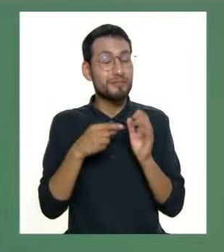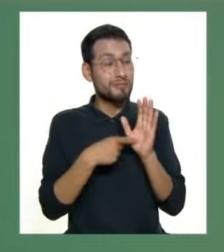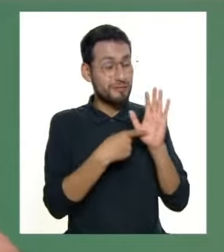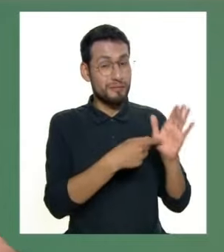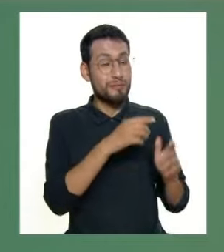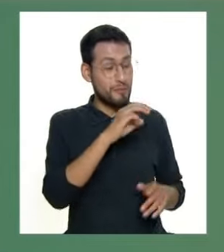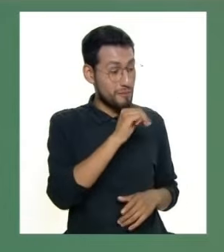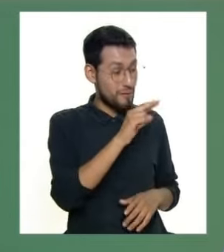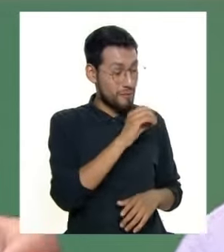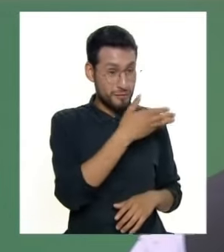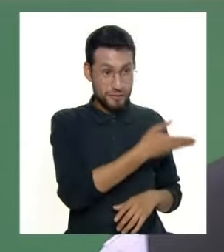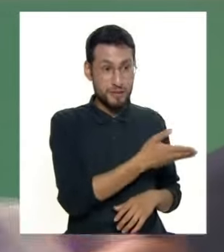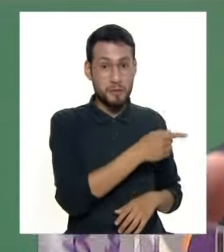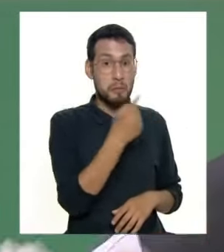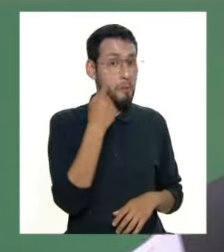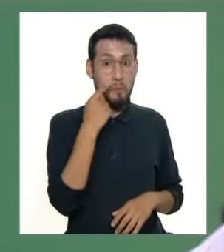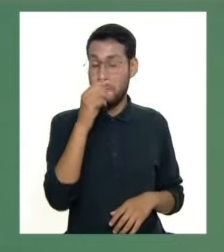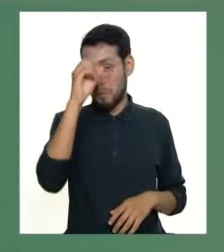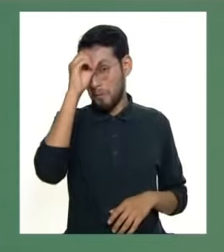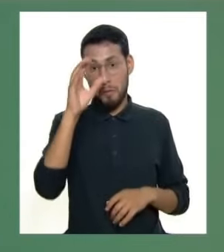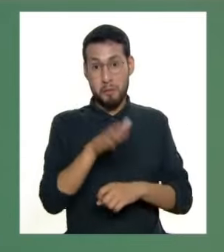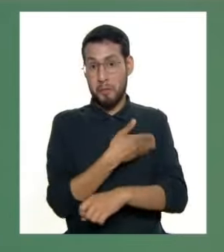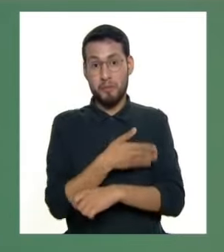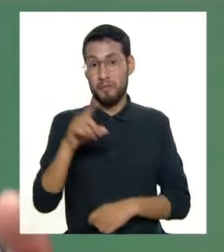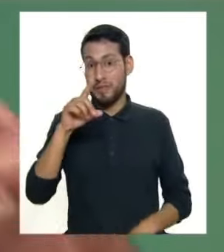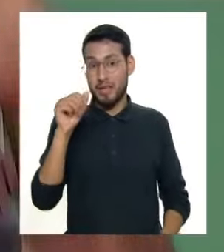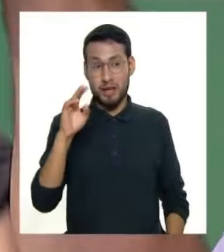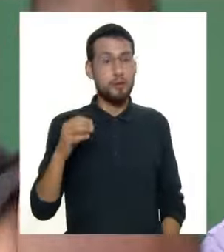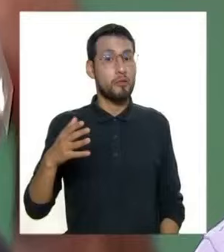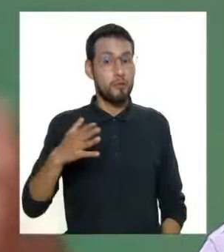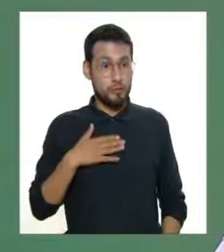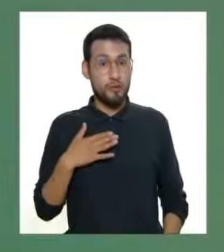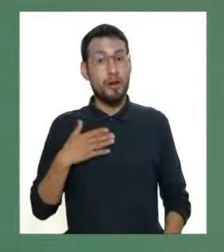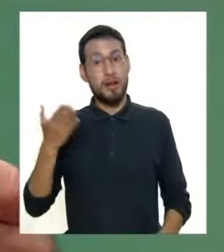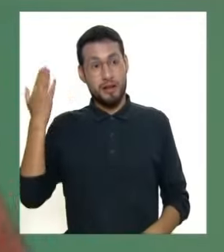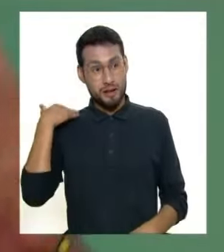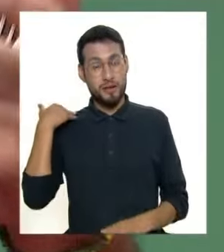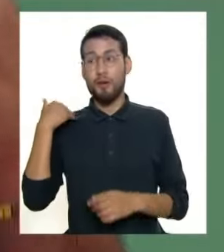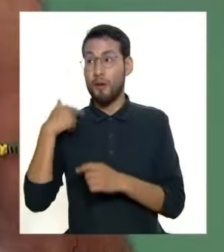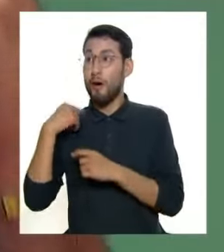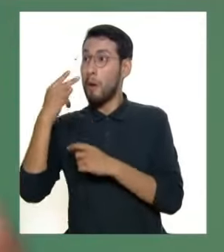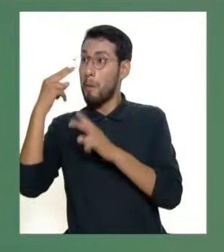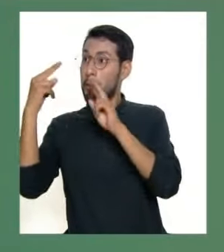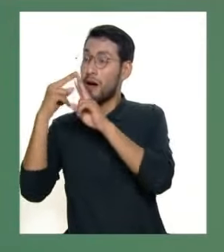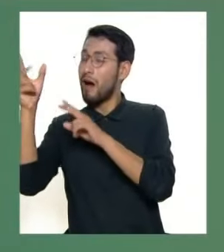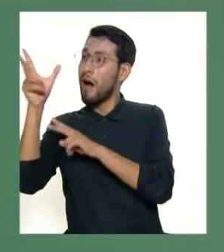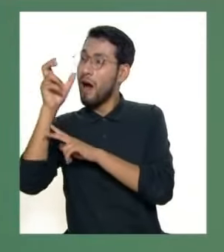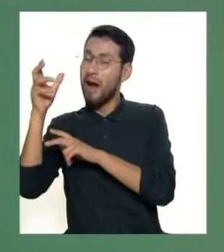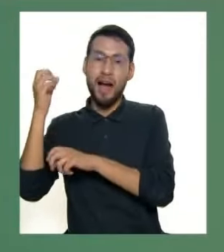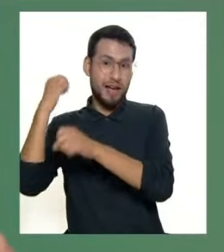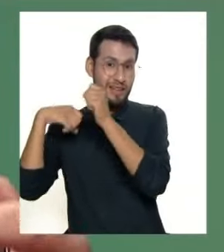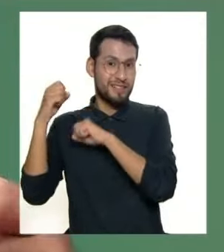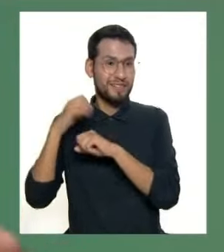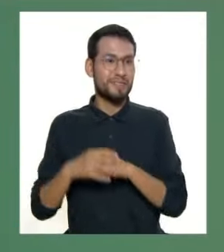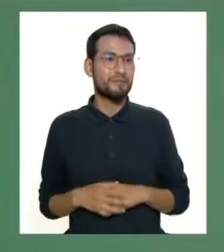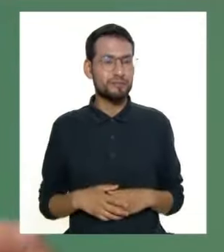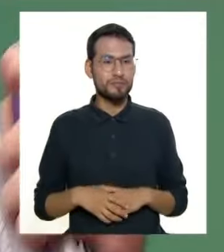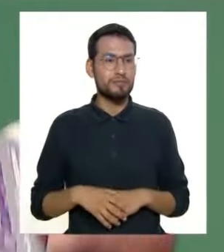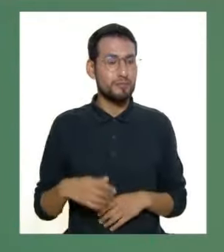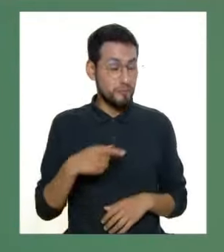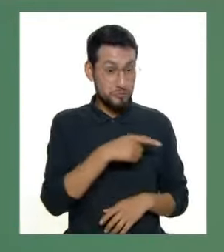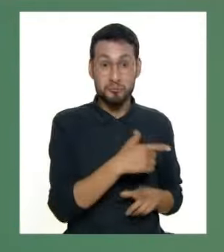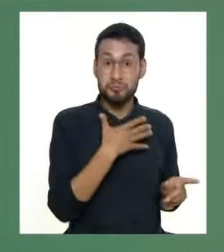a Marco, que no conocía nada de lo que era la música del Sambo, yo tuve la dicha de poder verlo en persona muchos años atrás. Uh-huh.